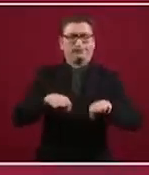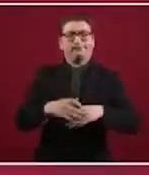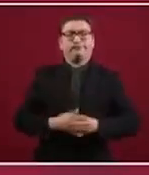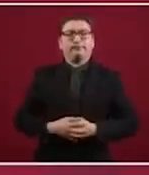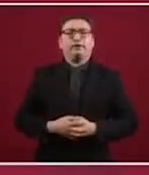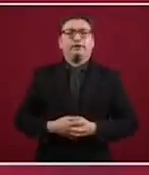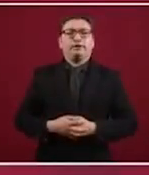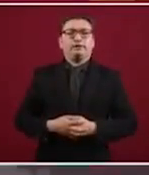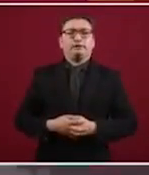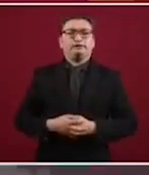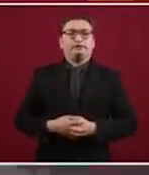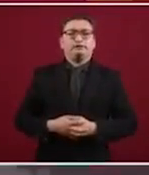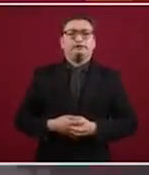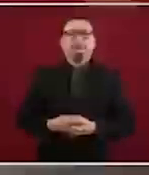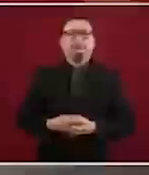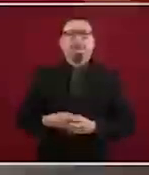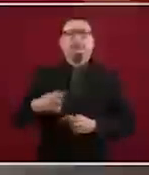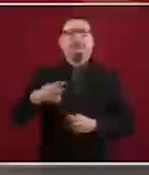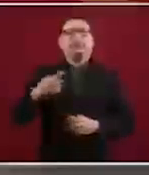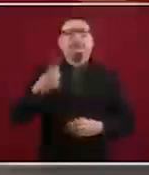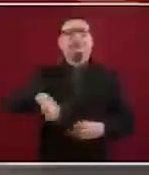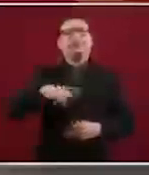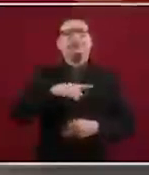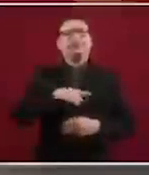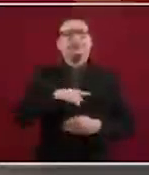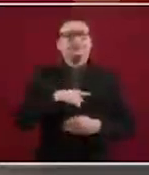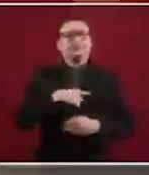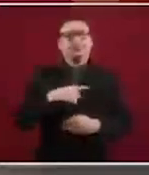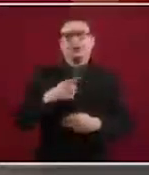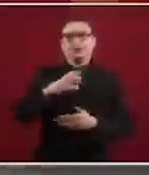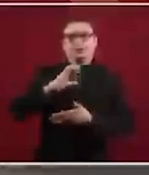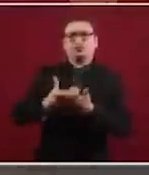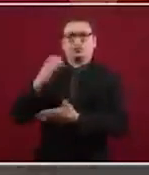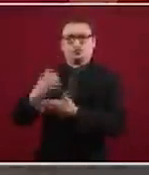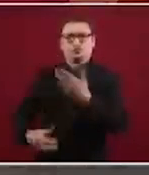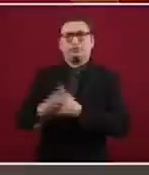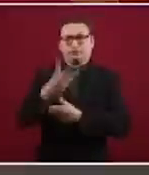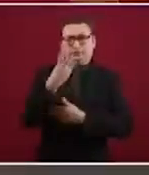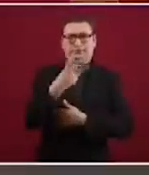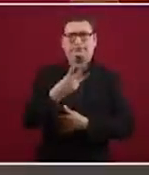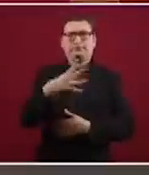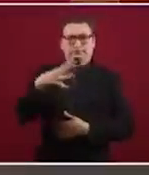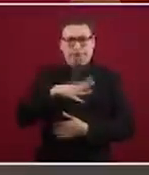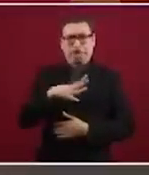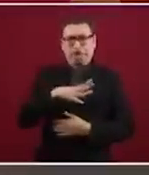Nosotros tenemos contratos con tres.